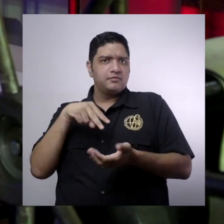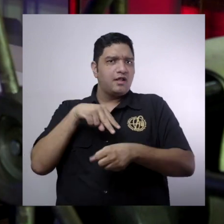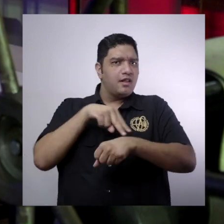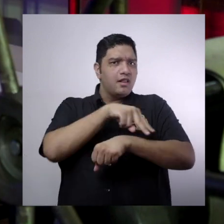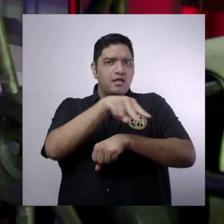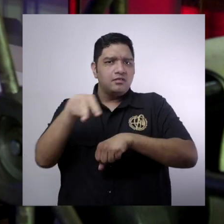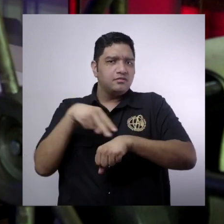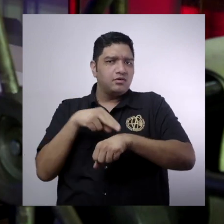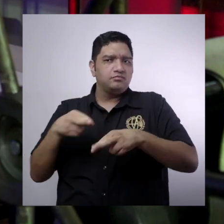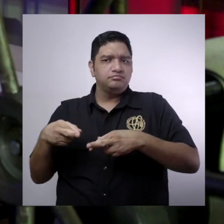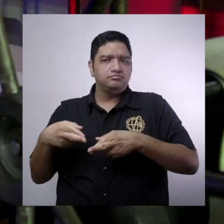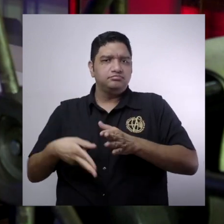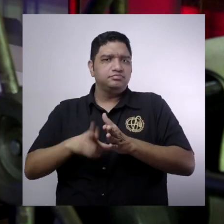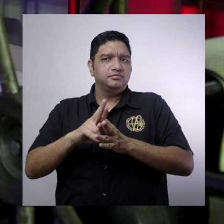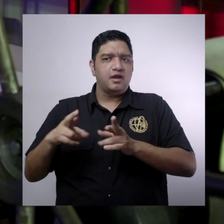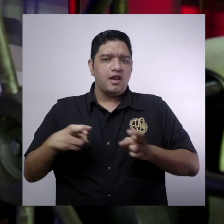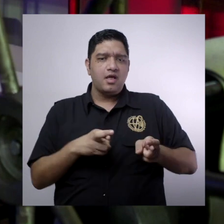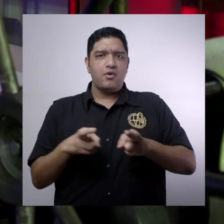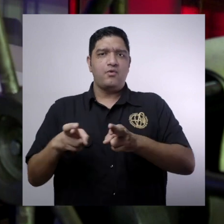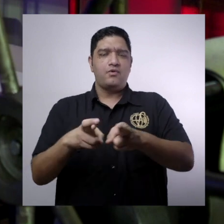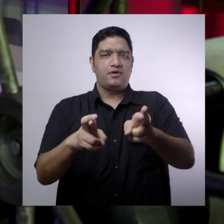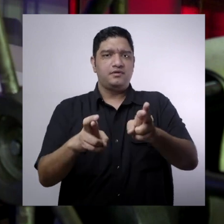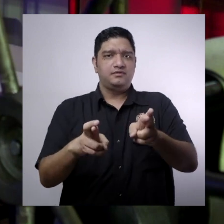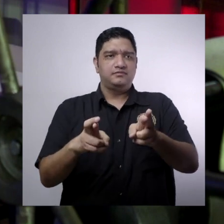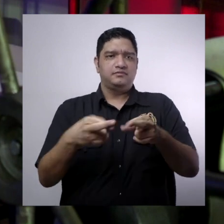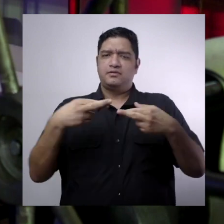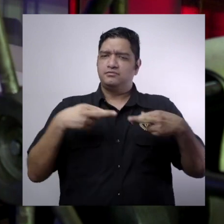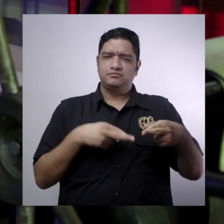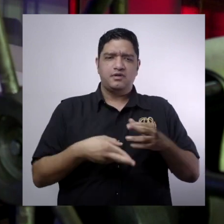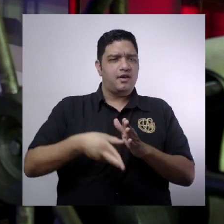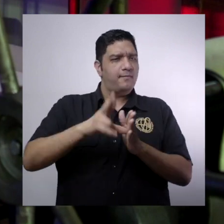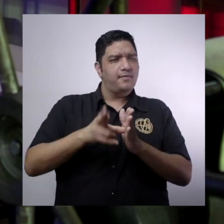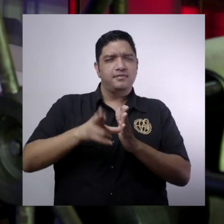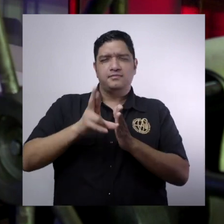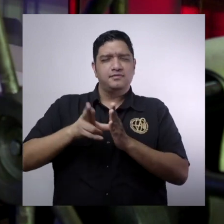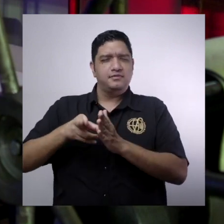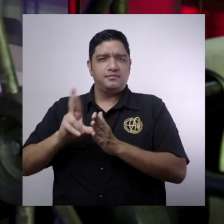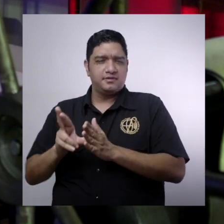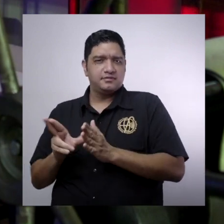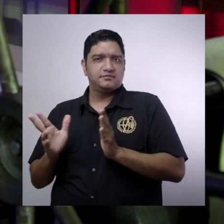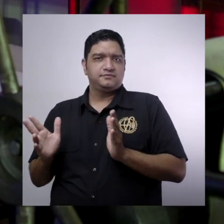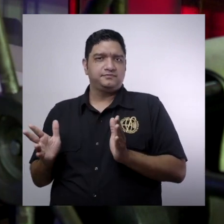los ríos, ¿verdad? Y se repite también